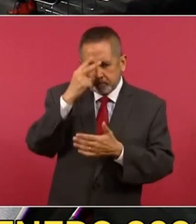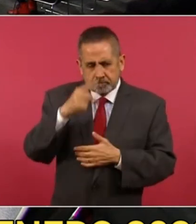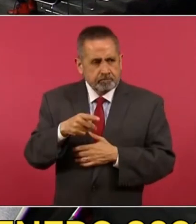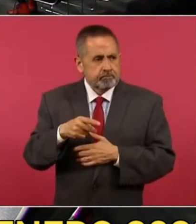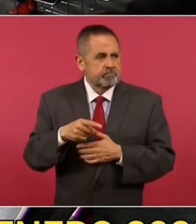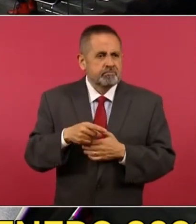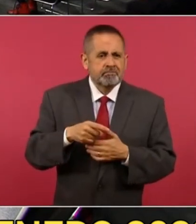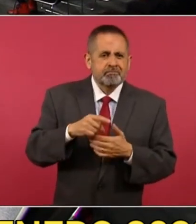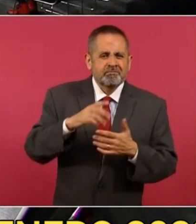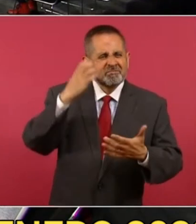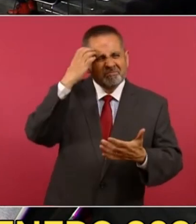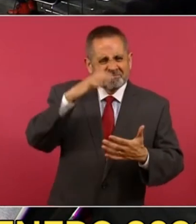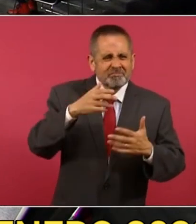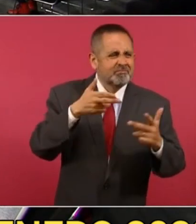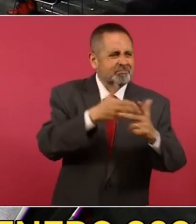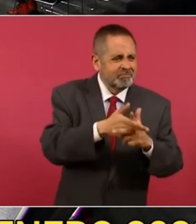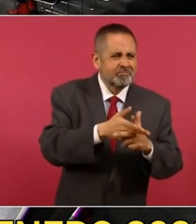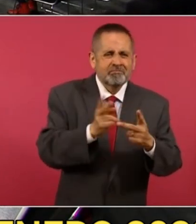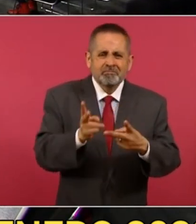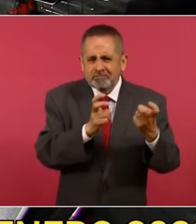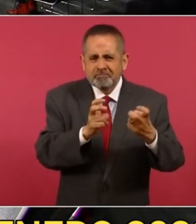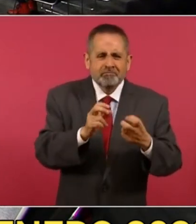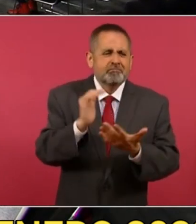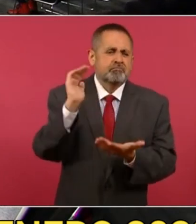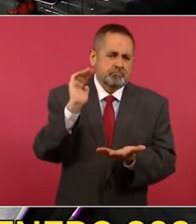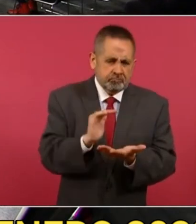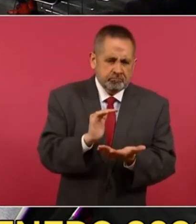niveles bajos en tema de homicidio, robo de vehículos.